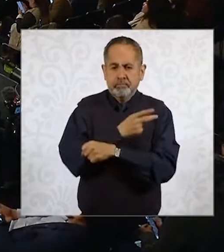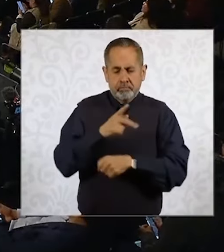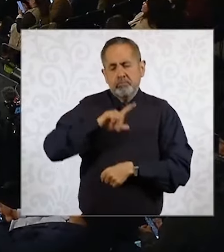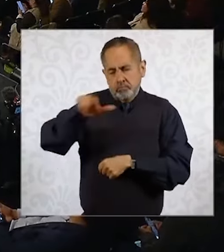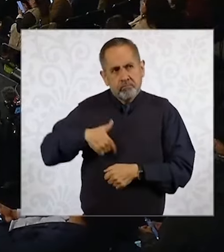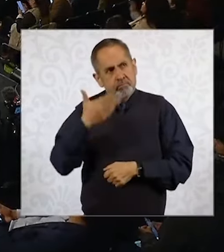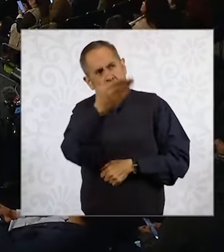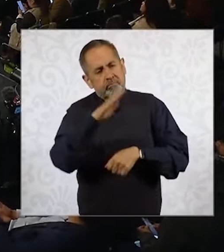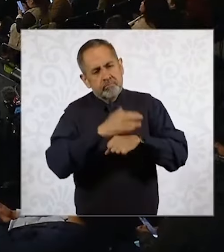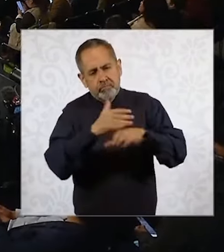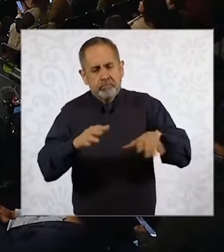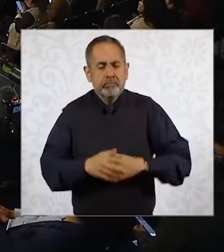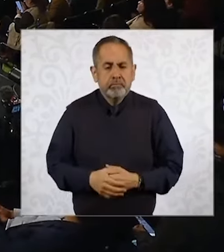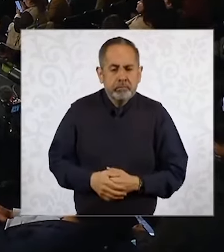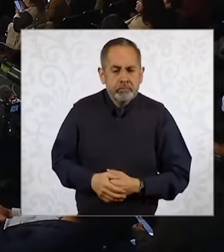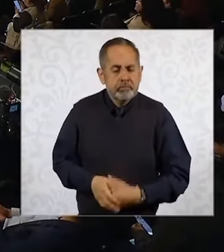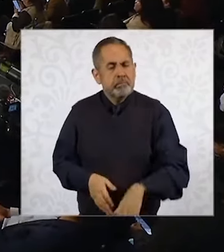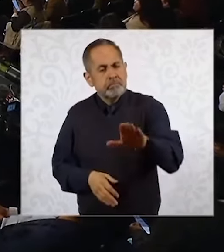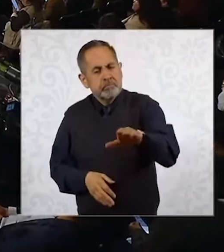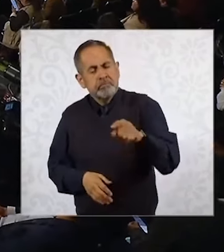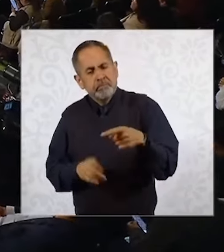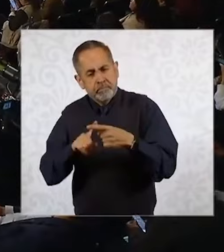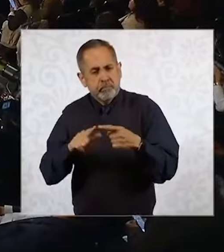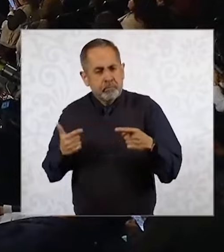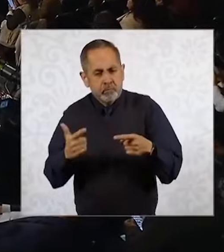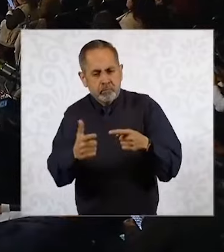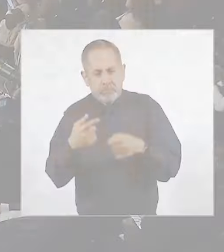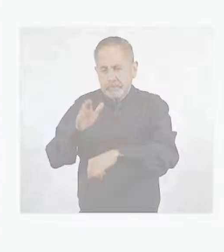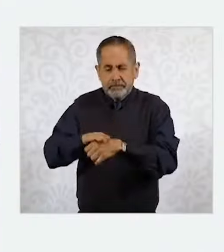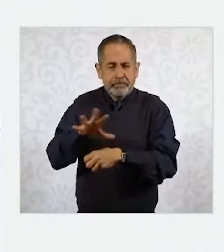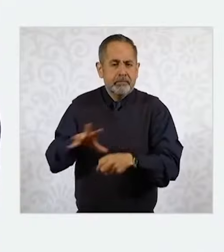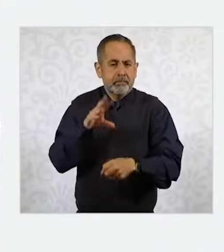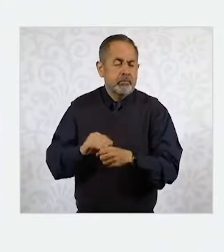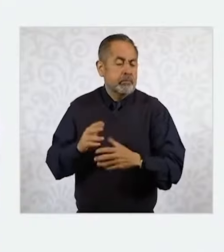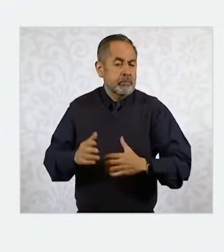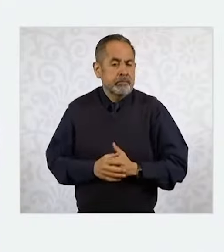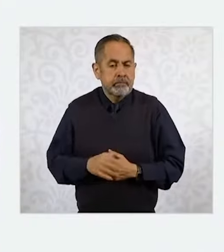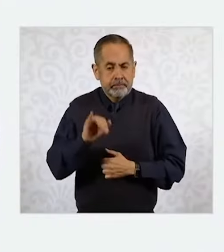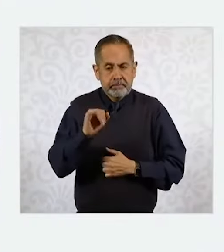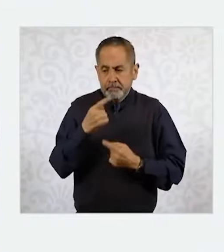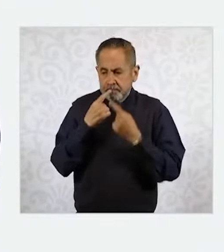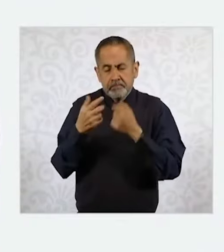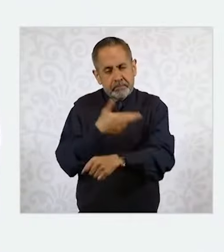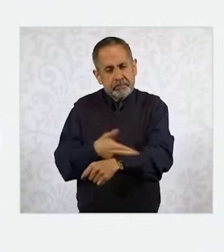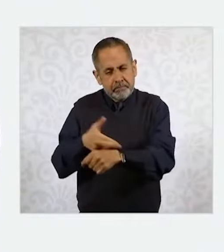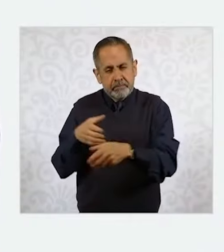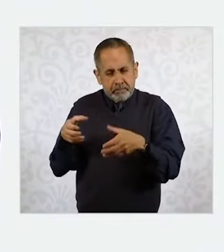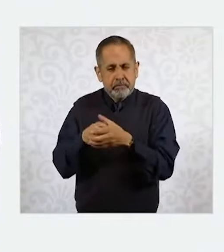a ese país y de Joaquín Guzmán López, hijo de Joaquín El Chapo Guzmán. Y sí, vamos a seguir